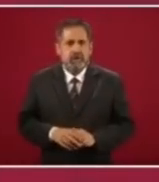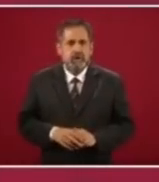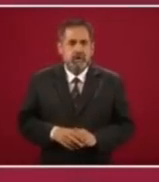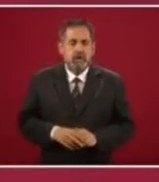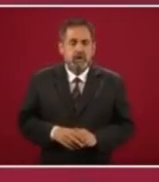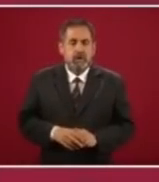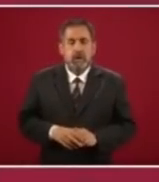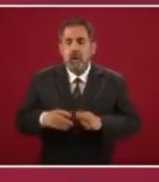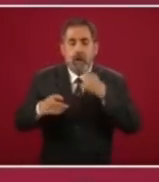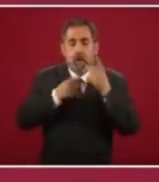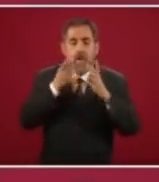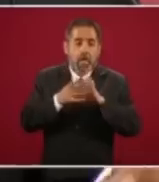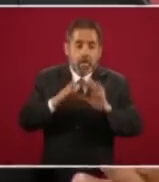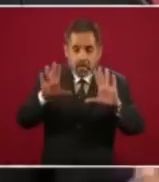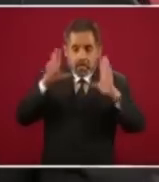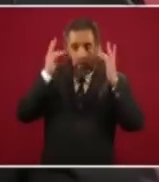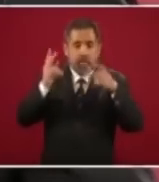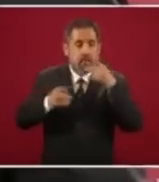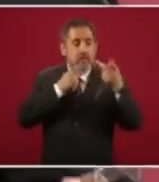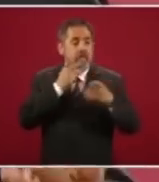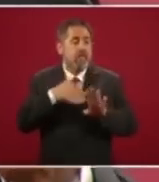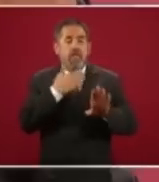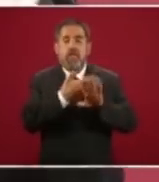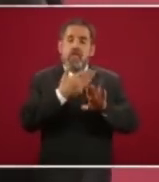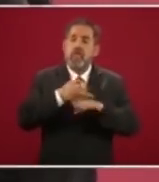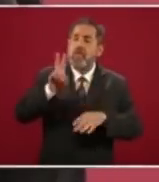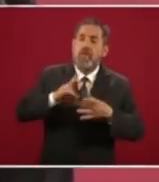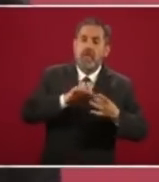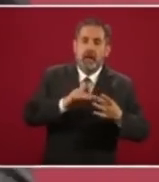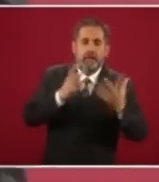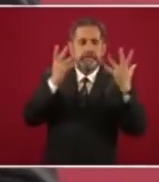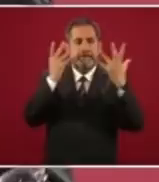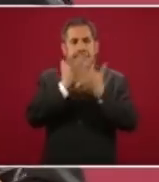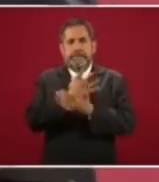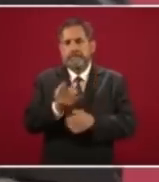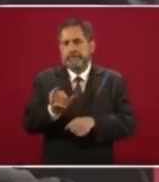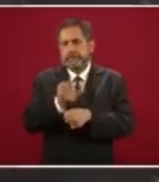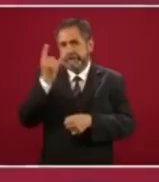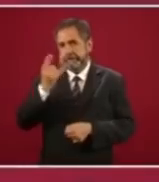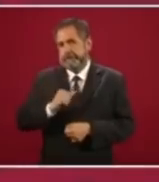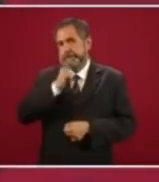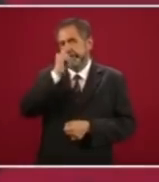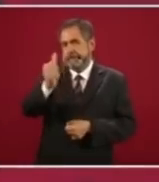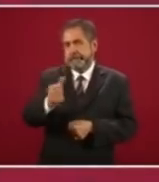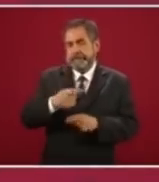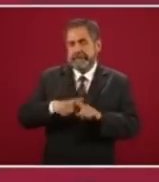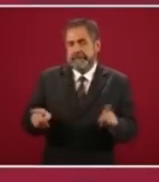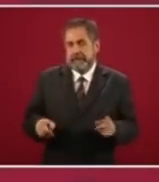nos lancemos en contra de alguien. Sí, que